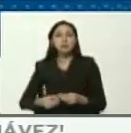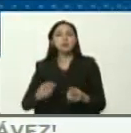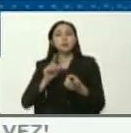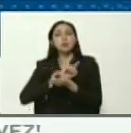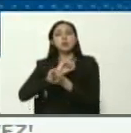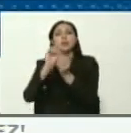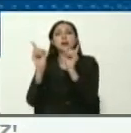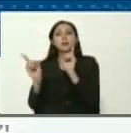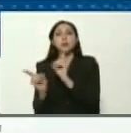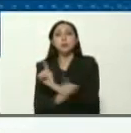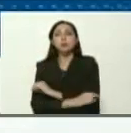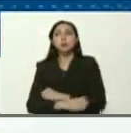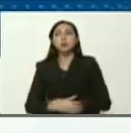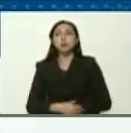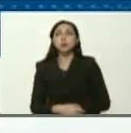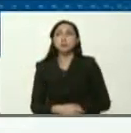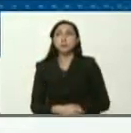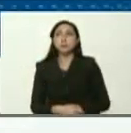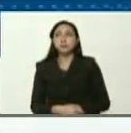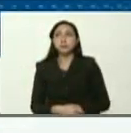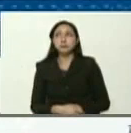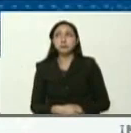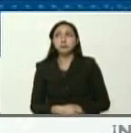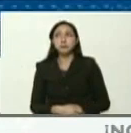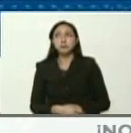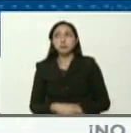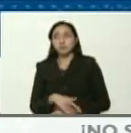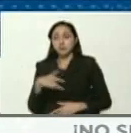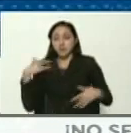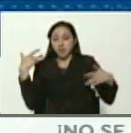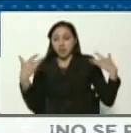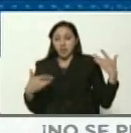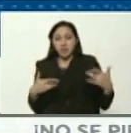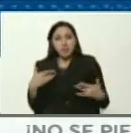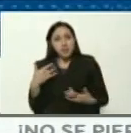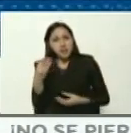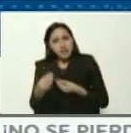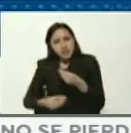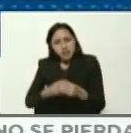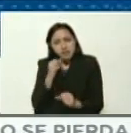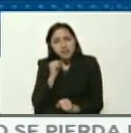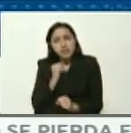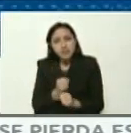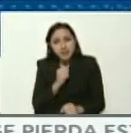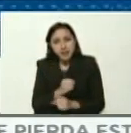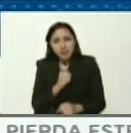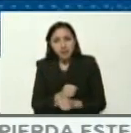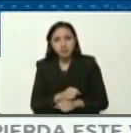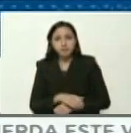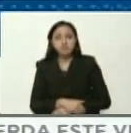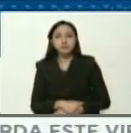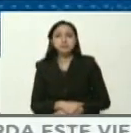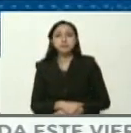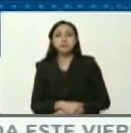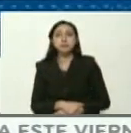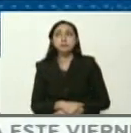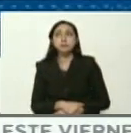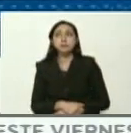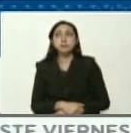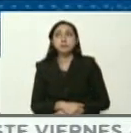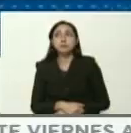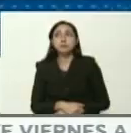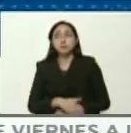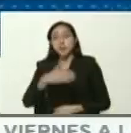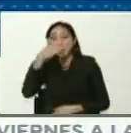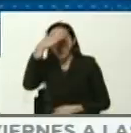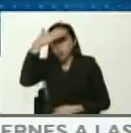transformación. Así que estas jornadas de trabajo son jornadas de trabajo para